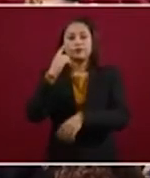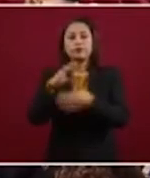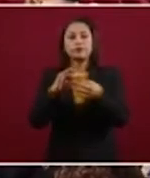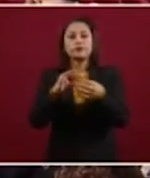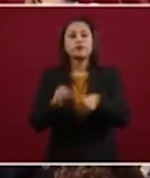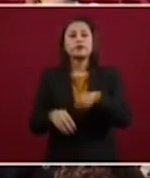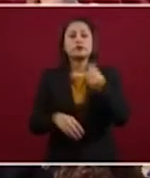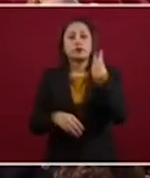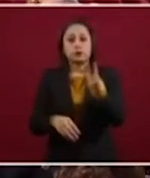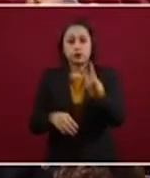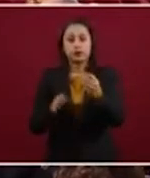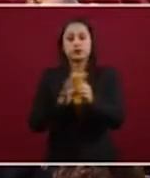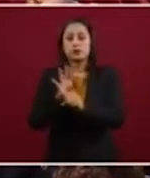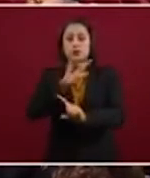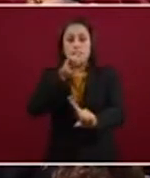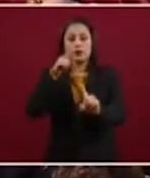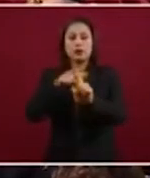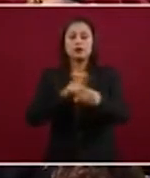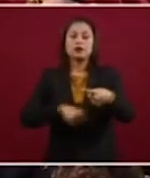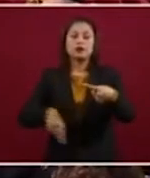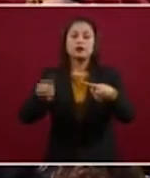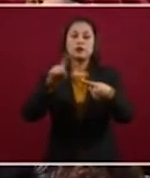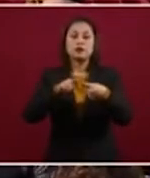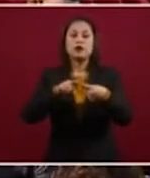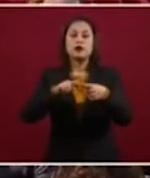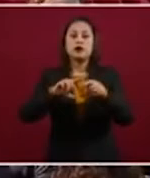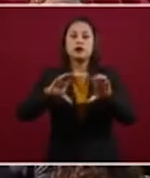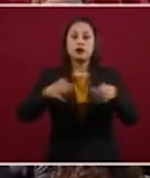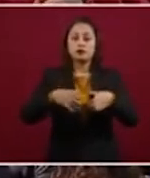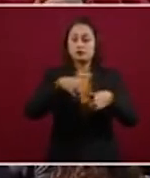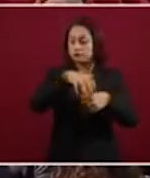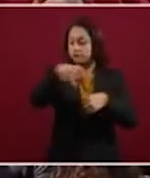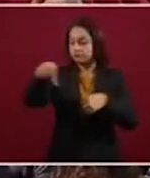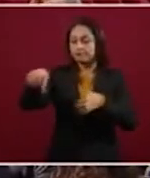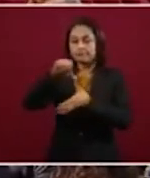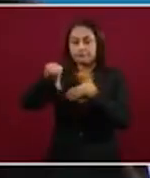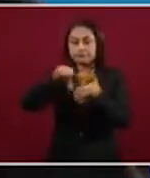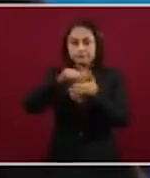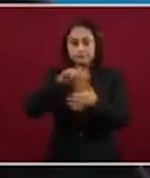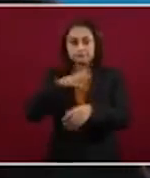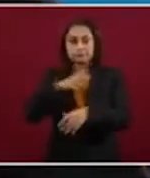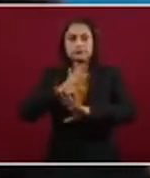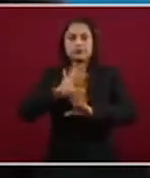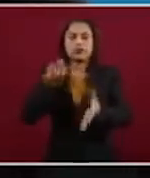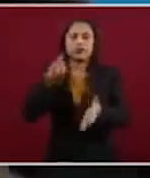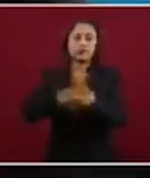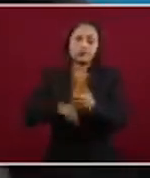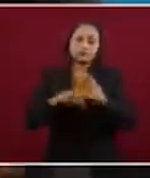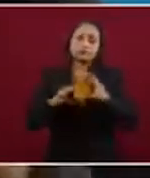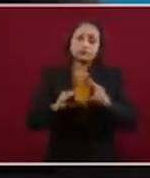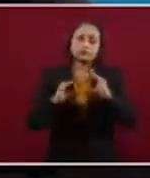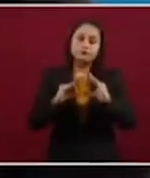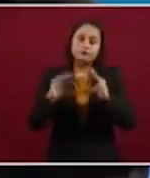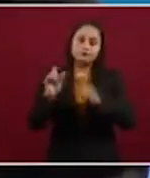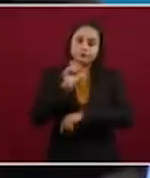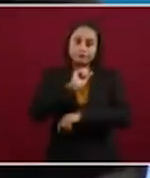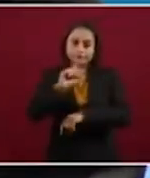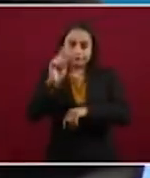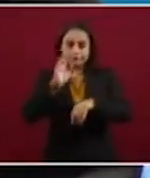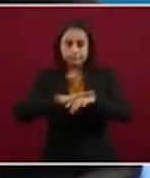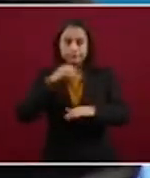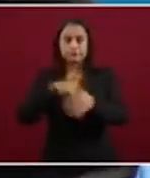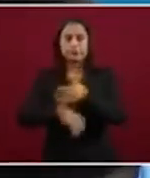profesionalización de las unidades especializadas o del personal en las unidades especializadas la segunda es la transferencia de